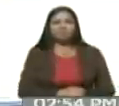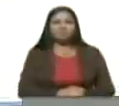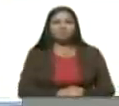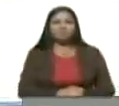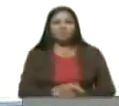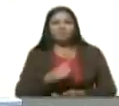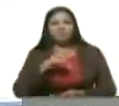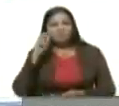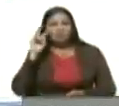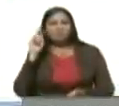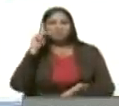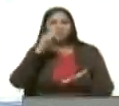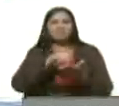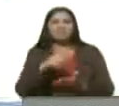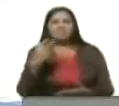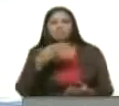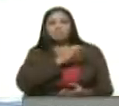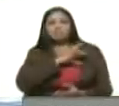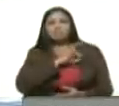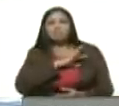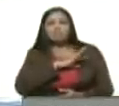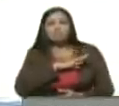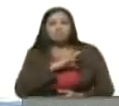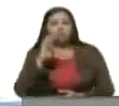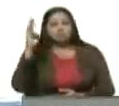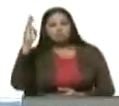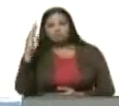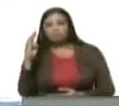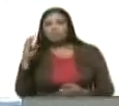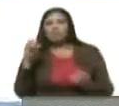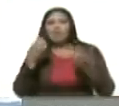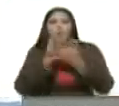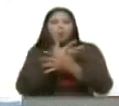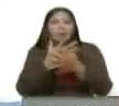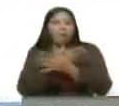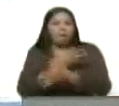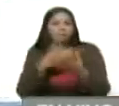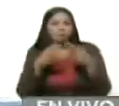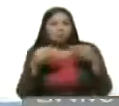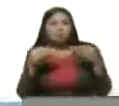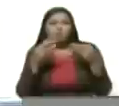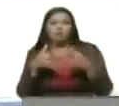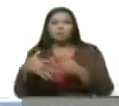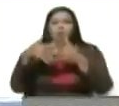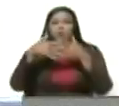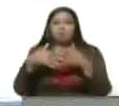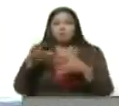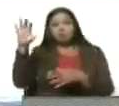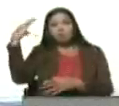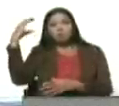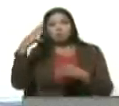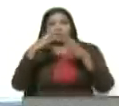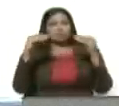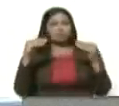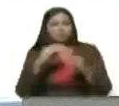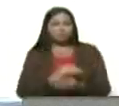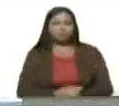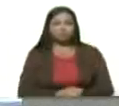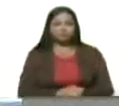Hicieron presencia el de Chile, el de Paraguay, la OEA, Estados Unidos, Colombia.